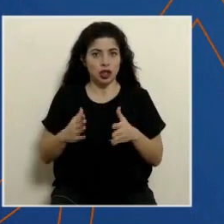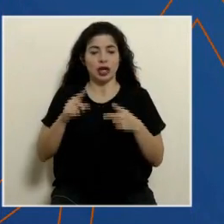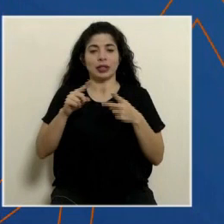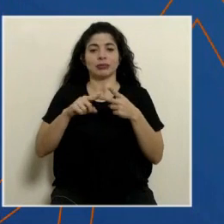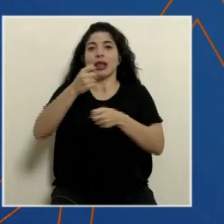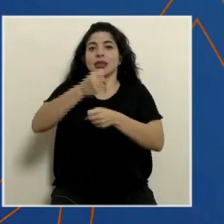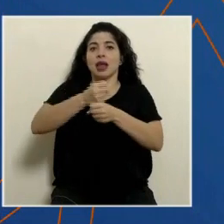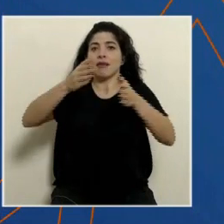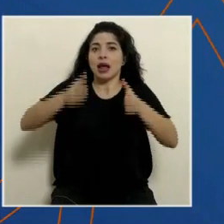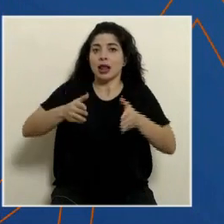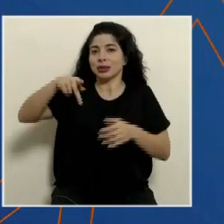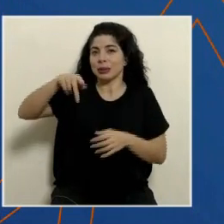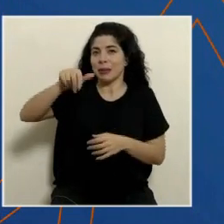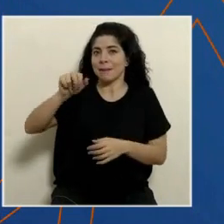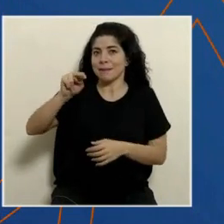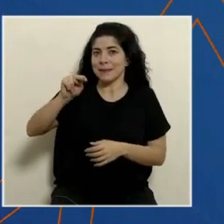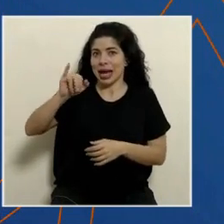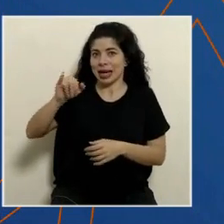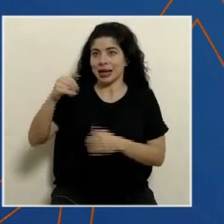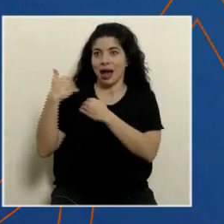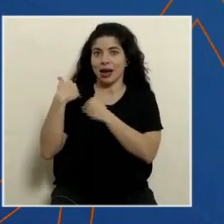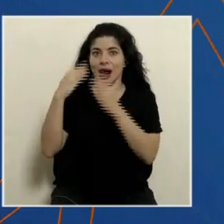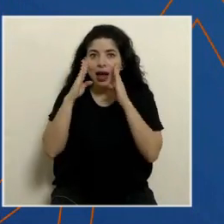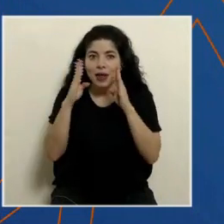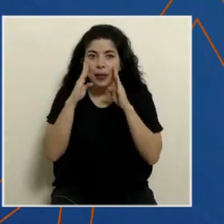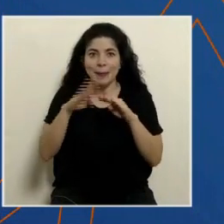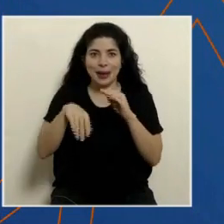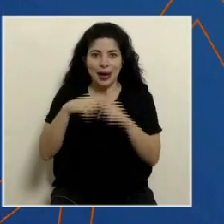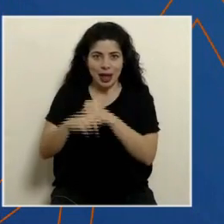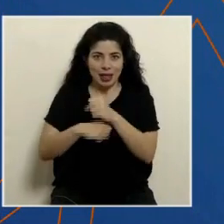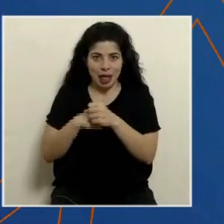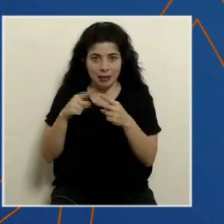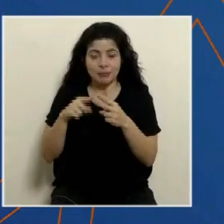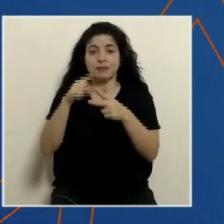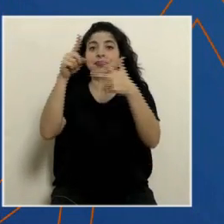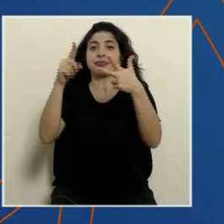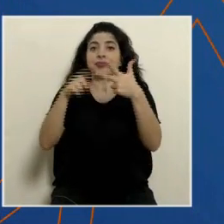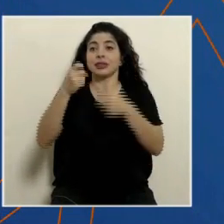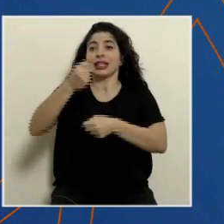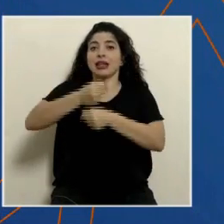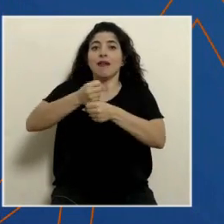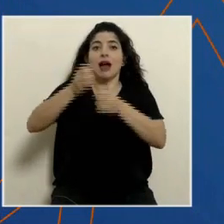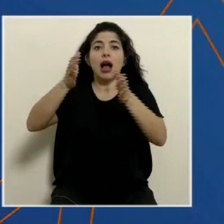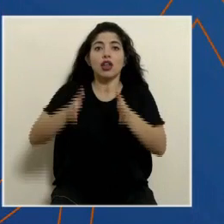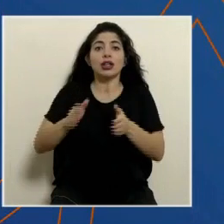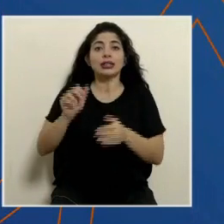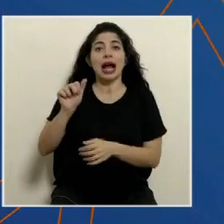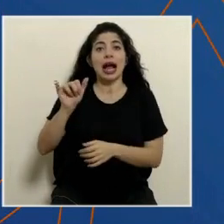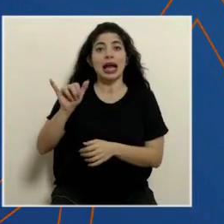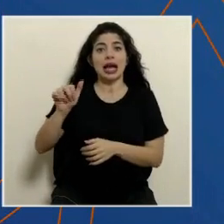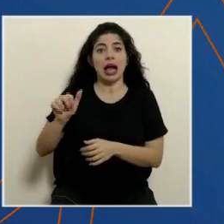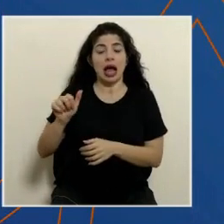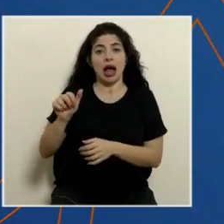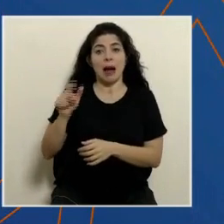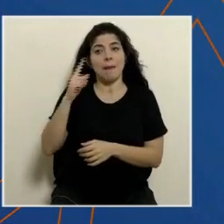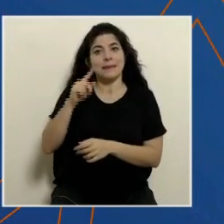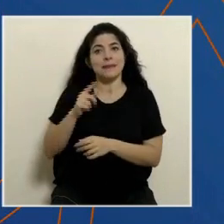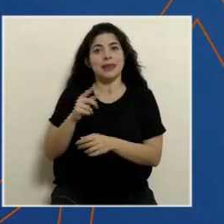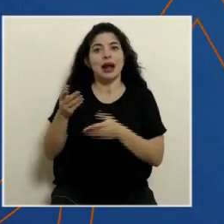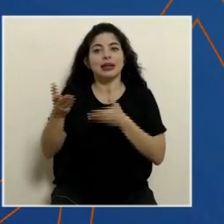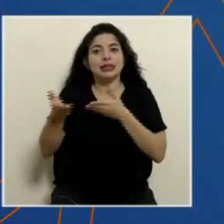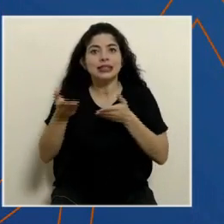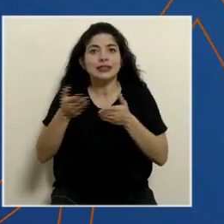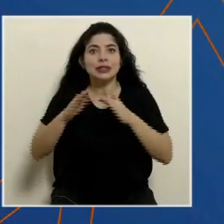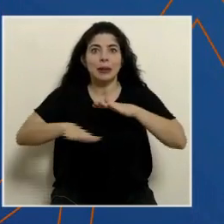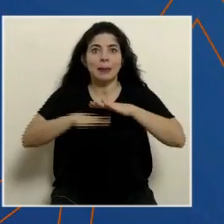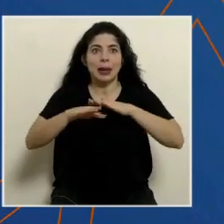Nacional de la Infancia que atiende a menores, también a personal del AIA para la protección de servicios básicos,